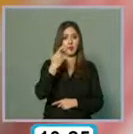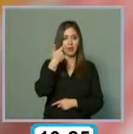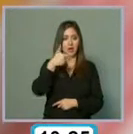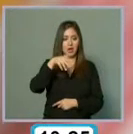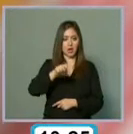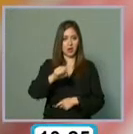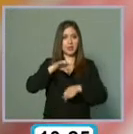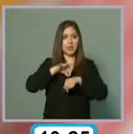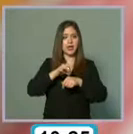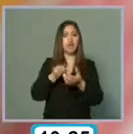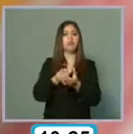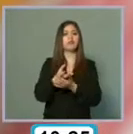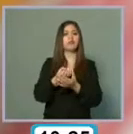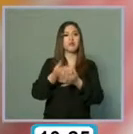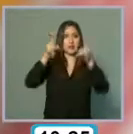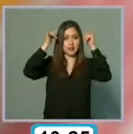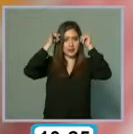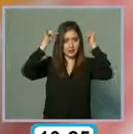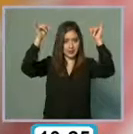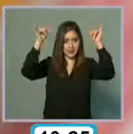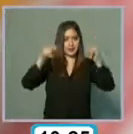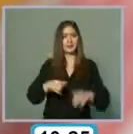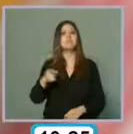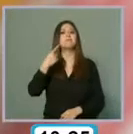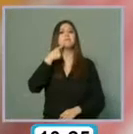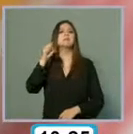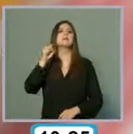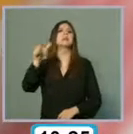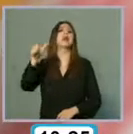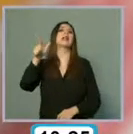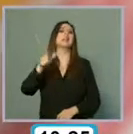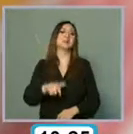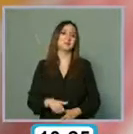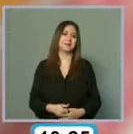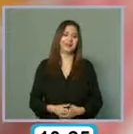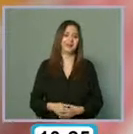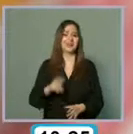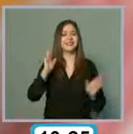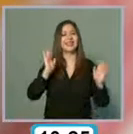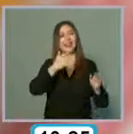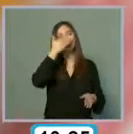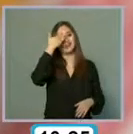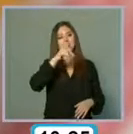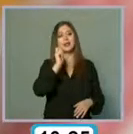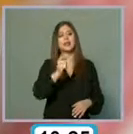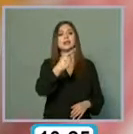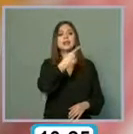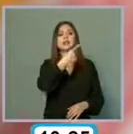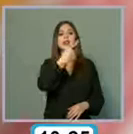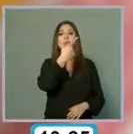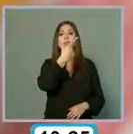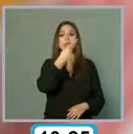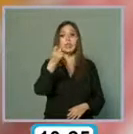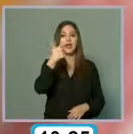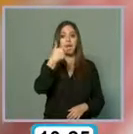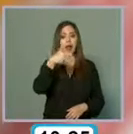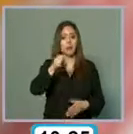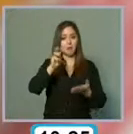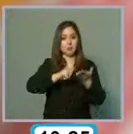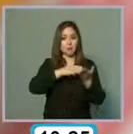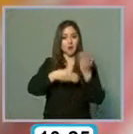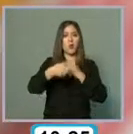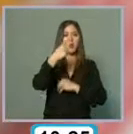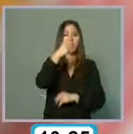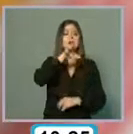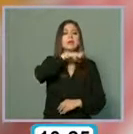de carne molida de res. Es salado. Tururururu. Saladísimo, ¿verdad? Ya descubrimos cómo era. 100 gramos de mantequilla, Una pieza de cebolla